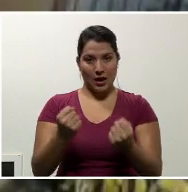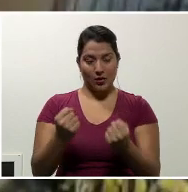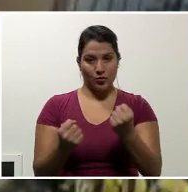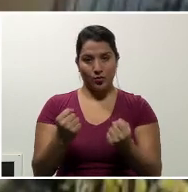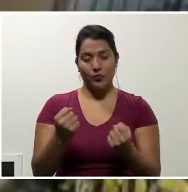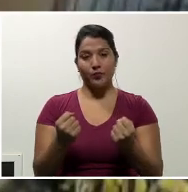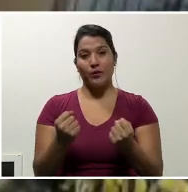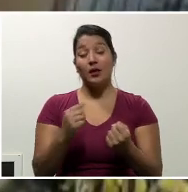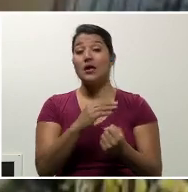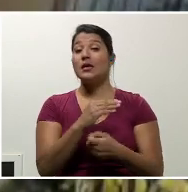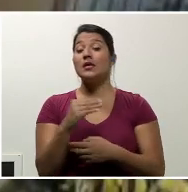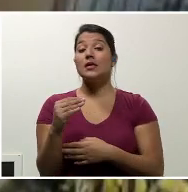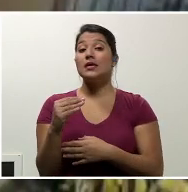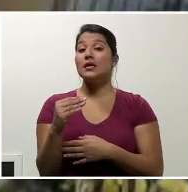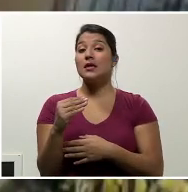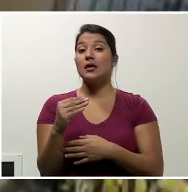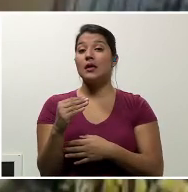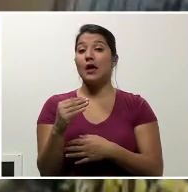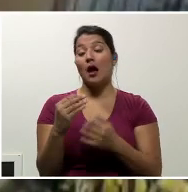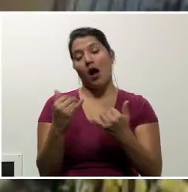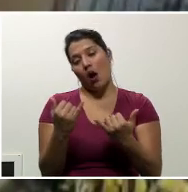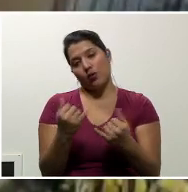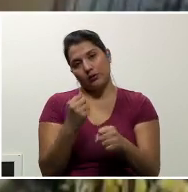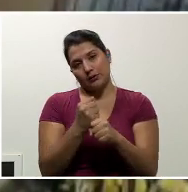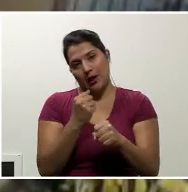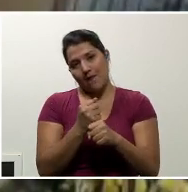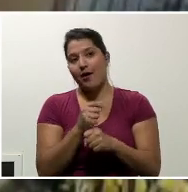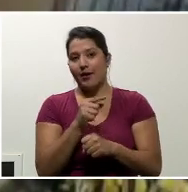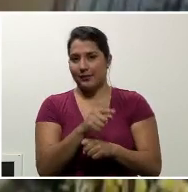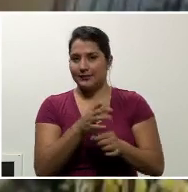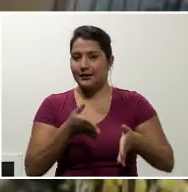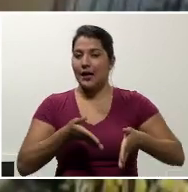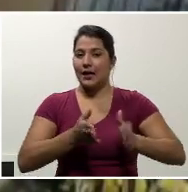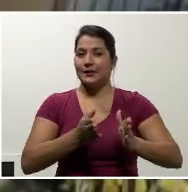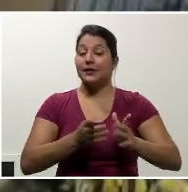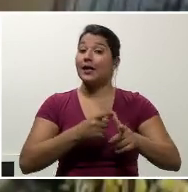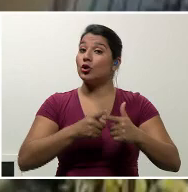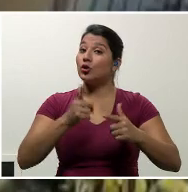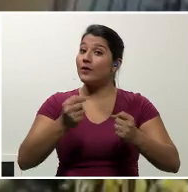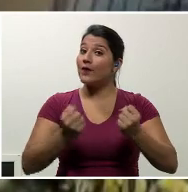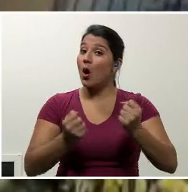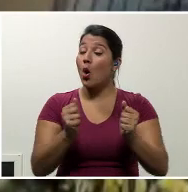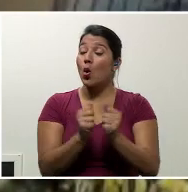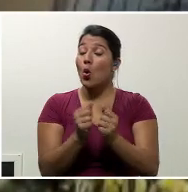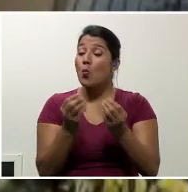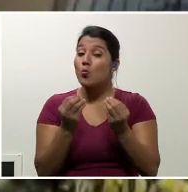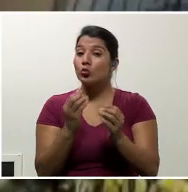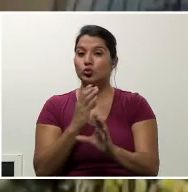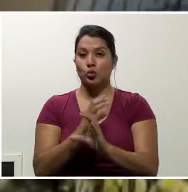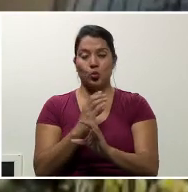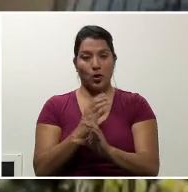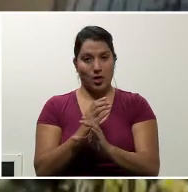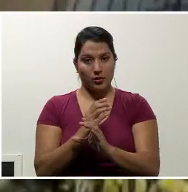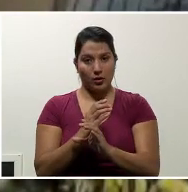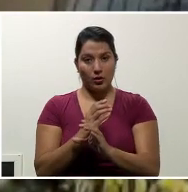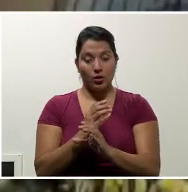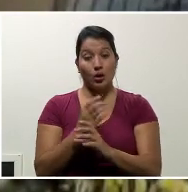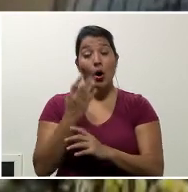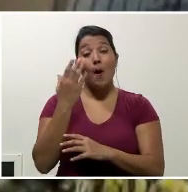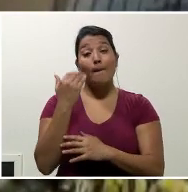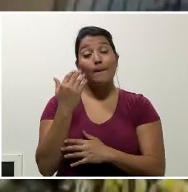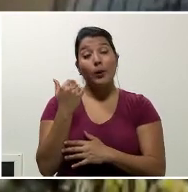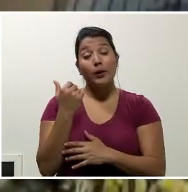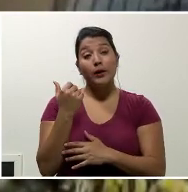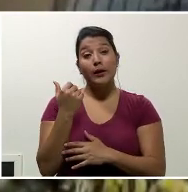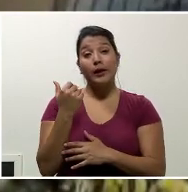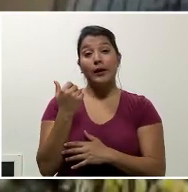La vía además está siendo intervenida, así que hay que circular con mucha precaución porque se va